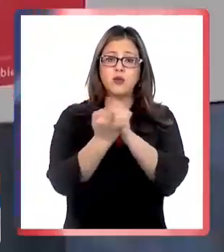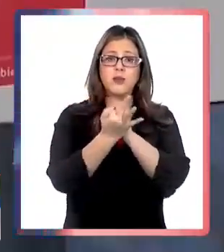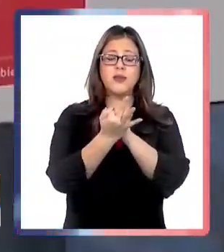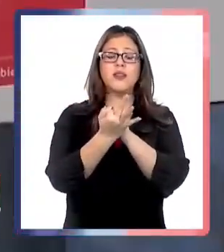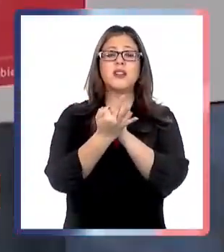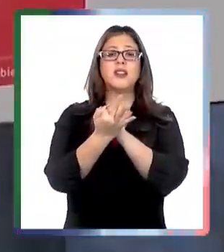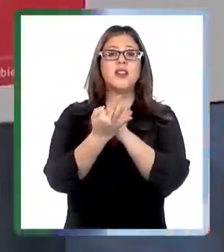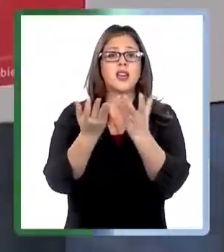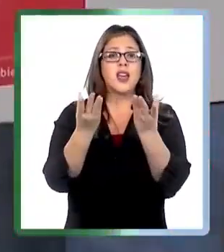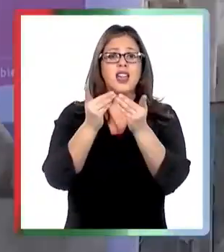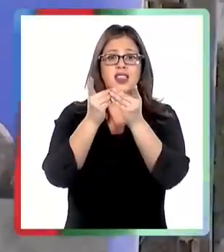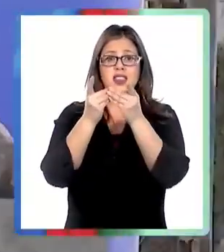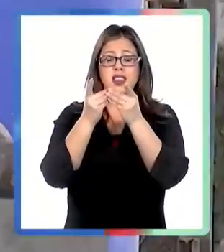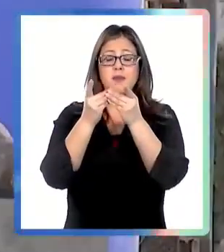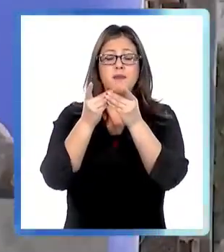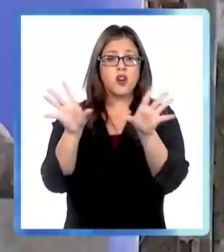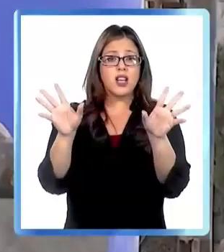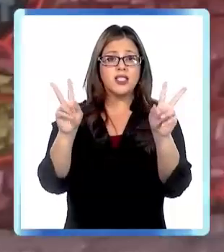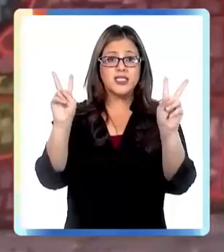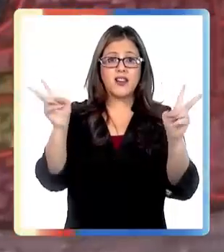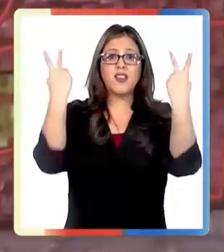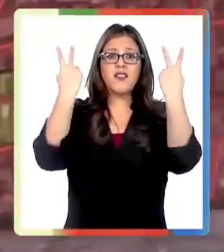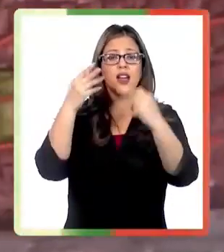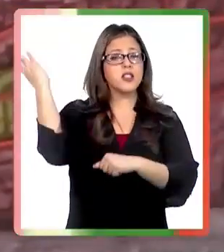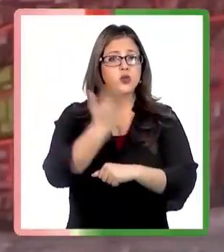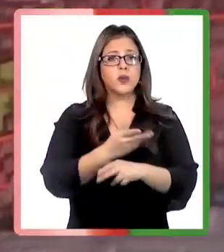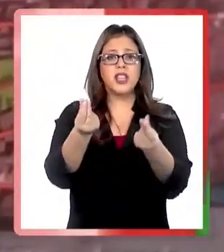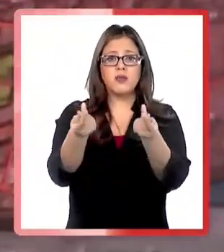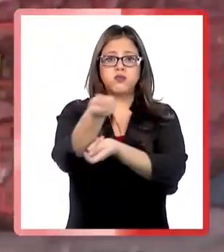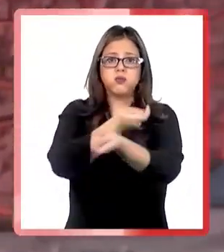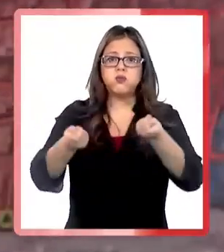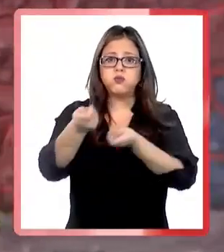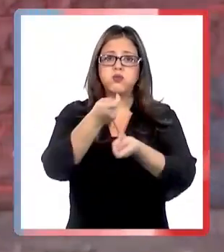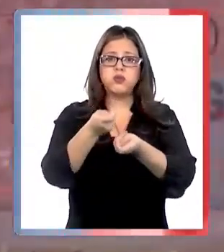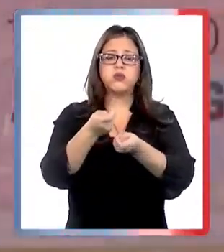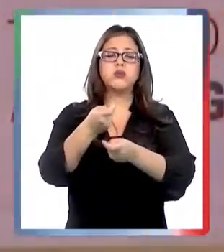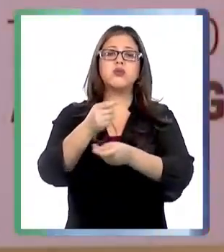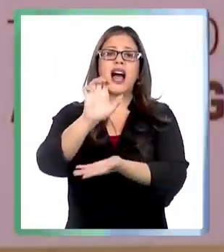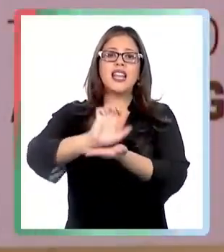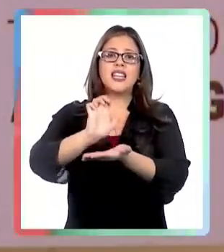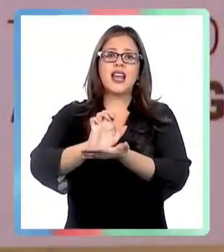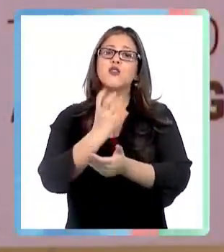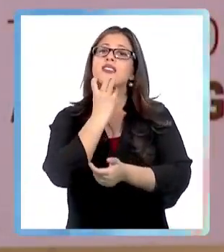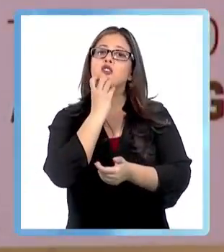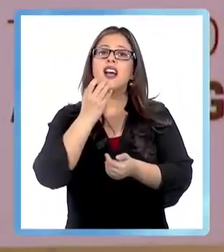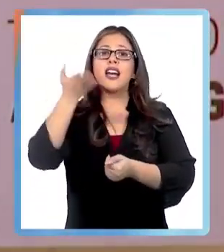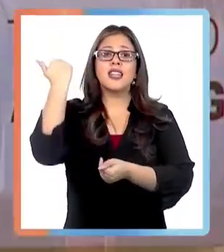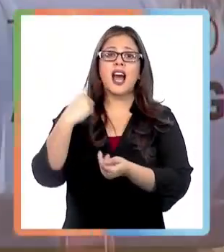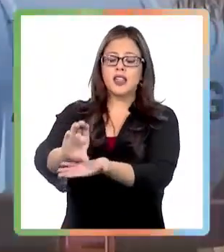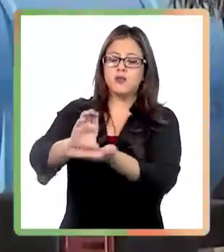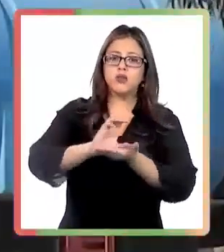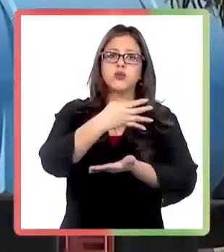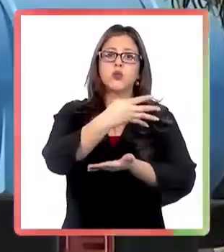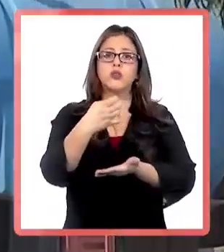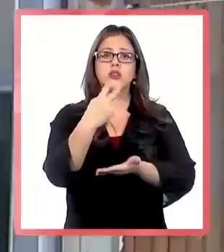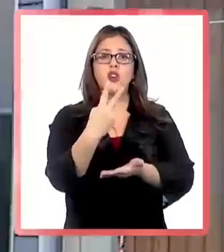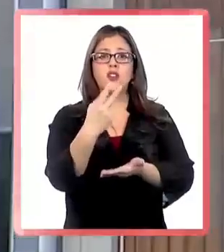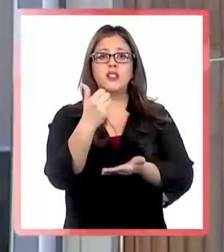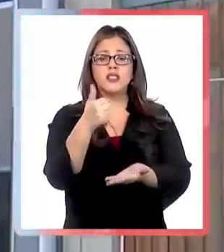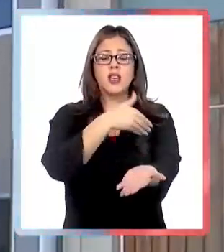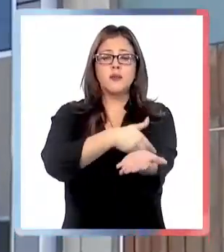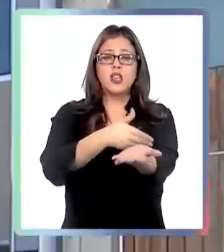la devolución de dineros al Estado. En Antofagasta, esta fundación se adjudicó 426 millones de pesos de la Seremi de